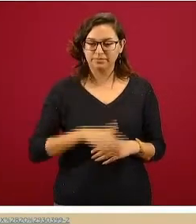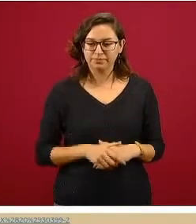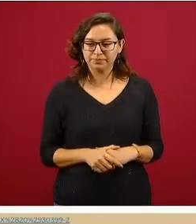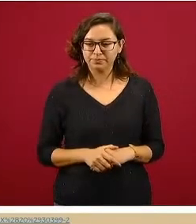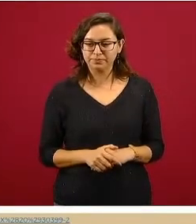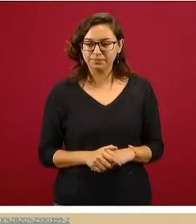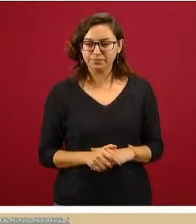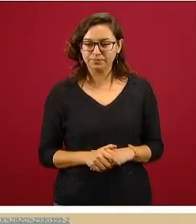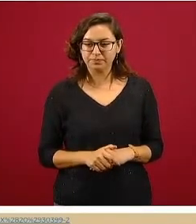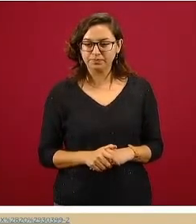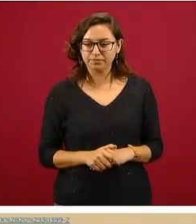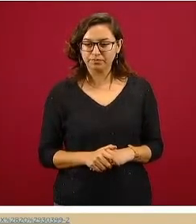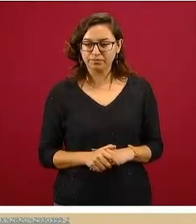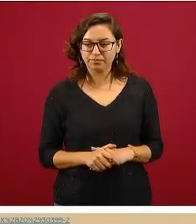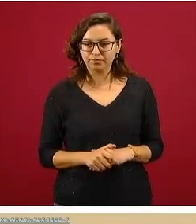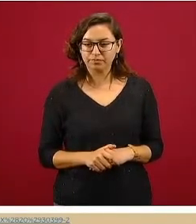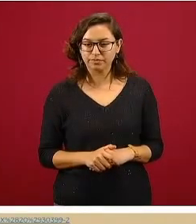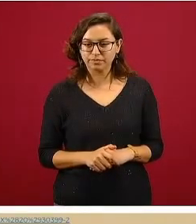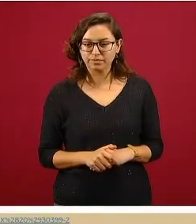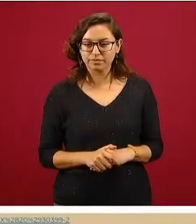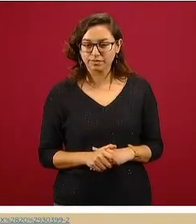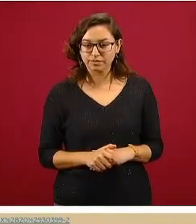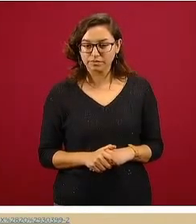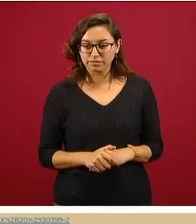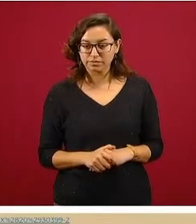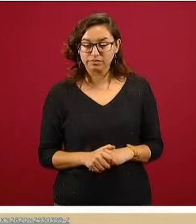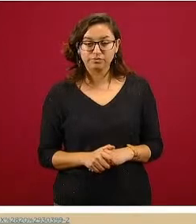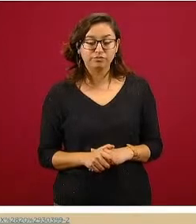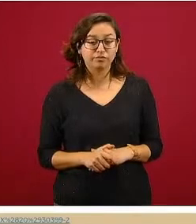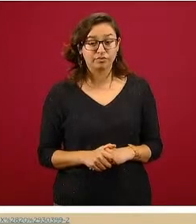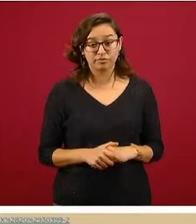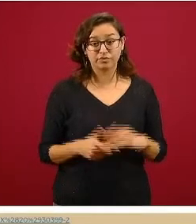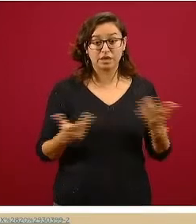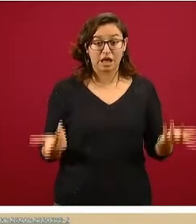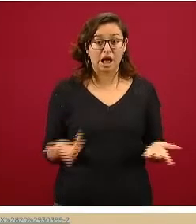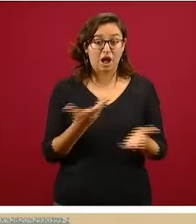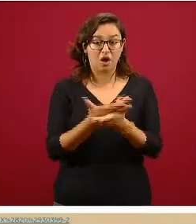Una vez más, en esta ocasión voy a hablar muy someramente de lo que tiene que ver con los